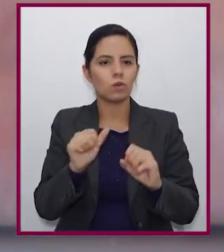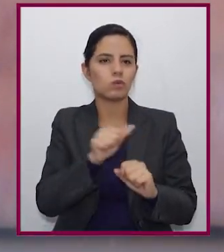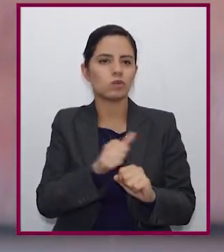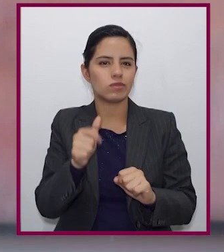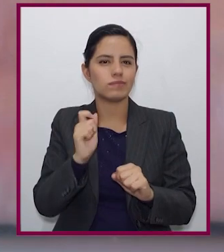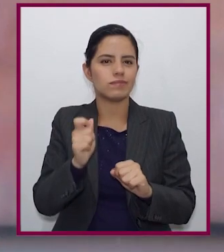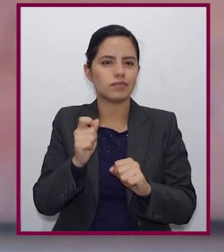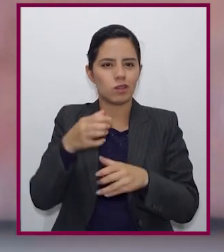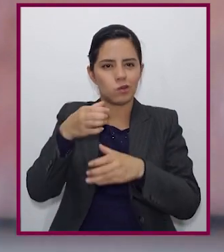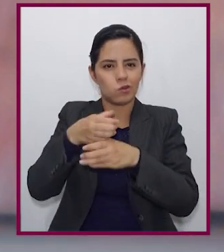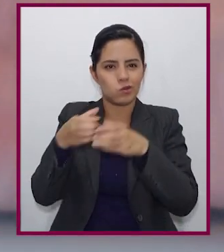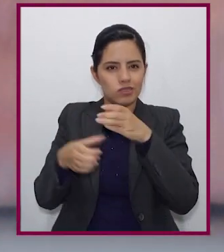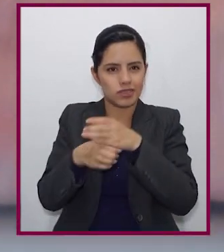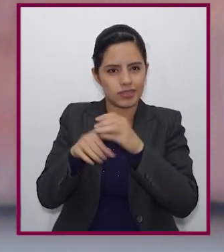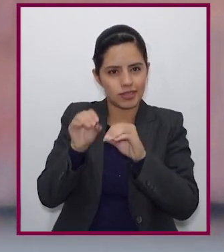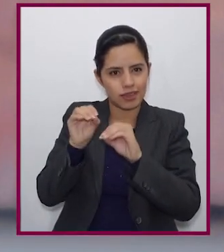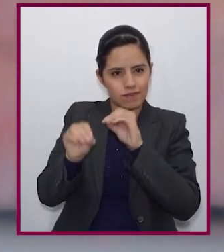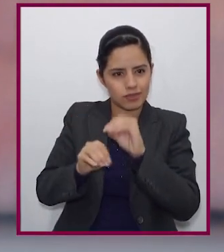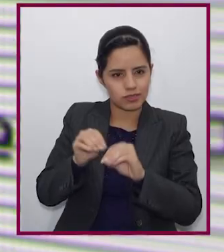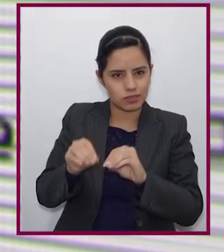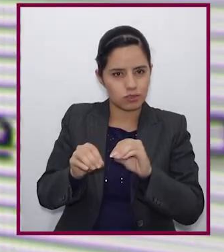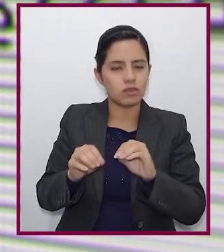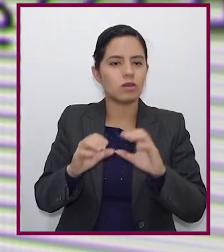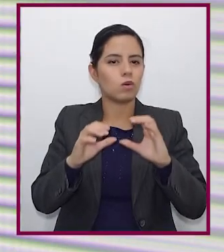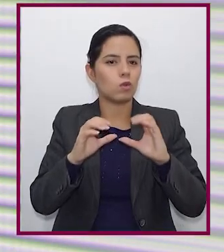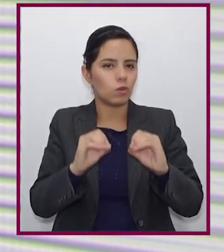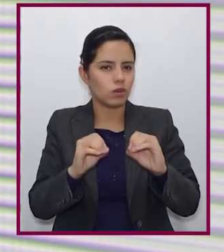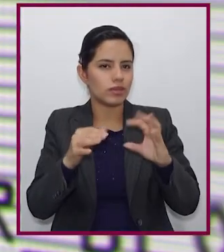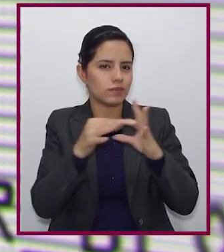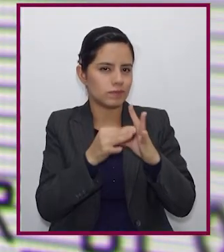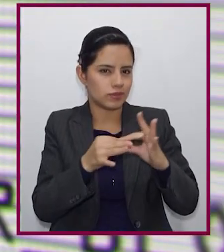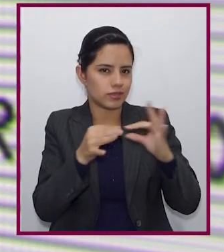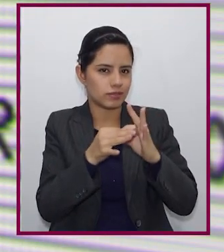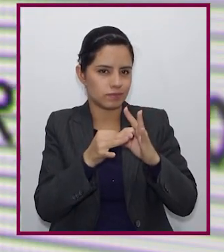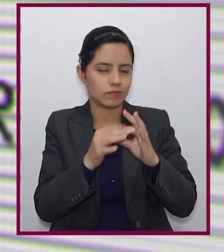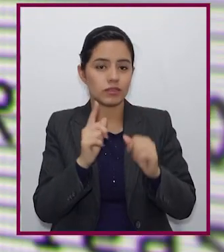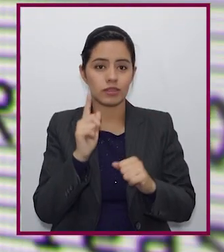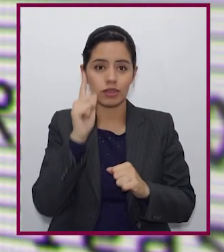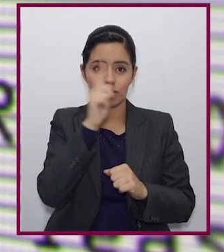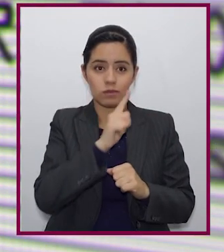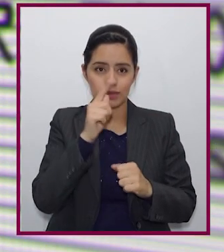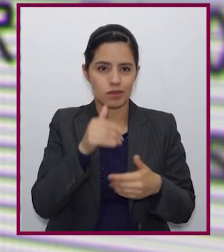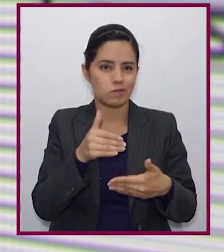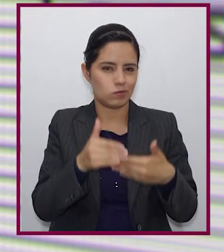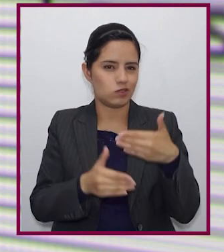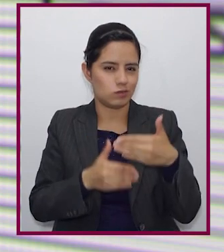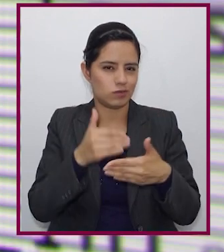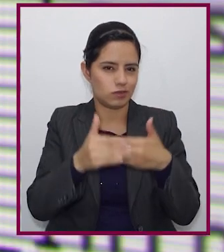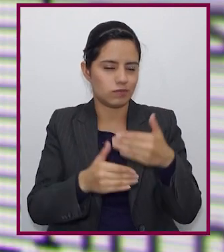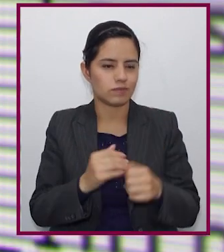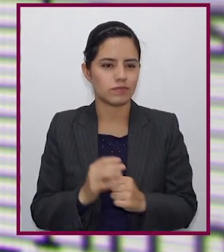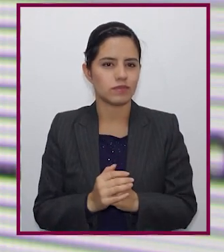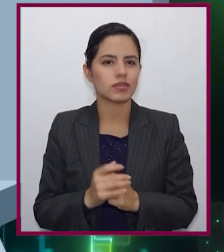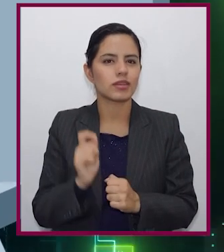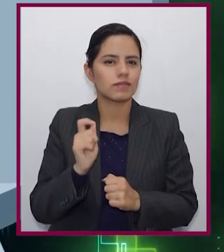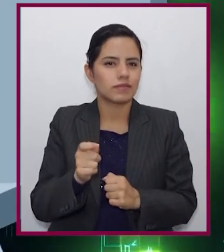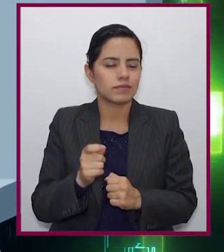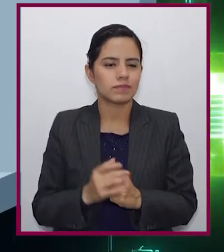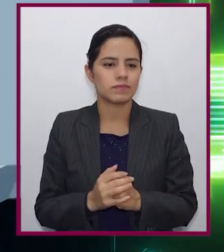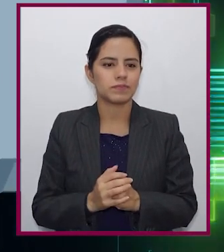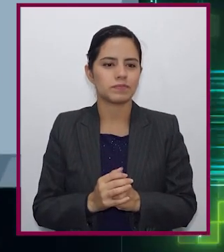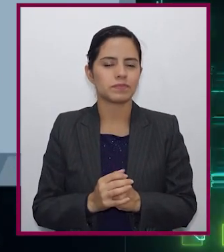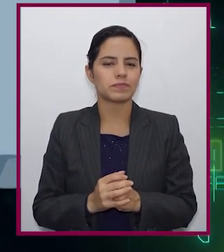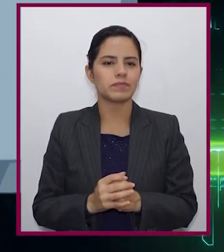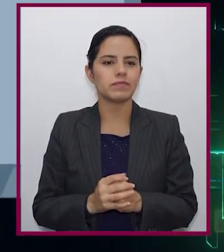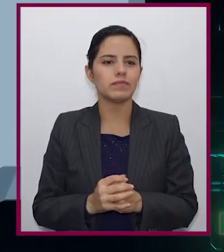son orientados a objetos y los que son declarativos. Los lenguajes de programación de procedimientos